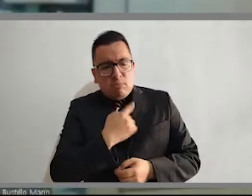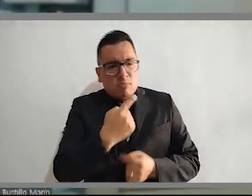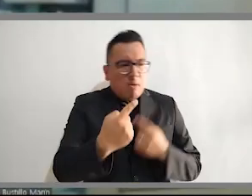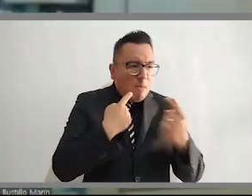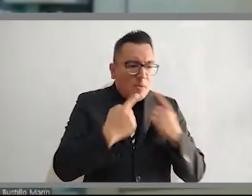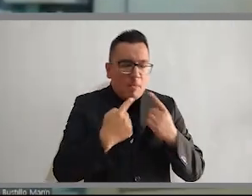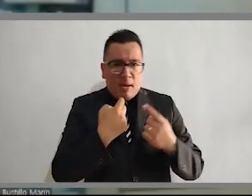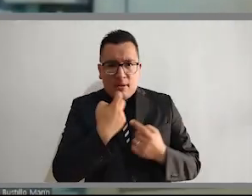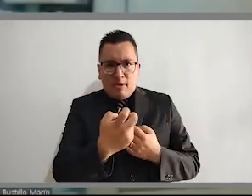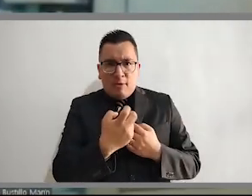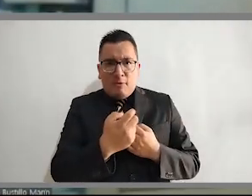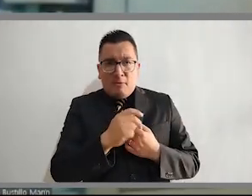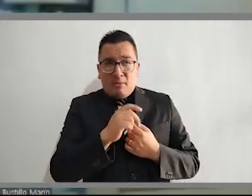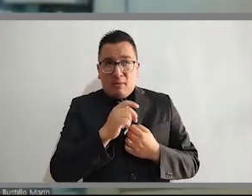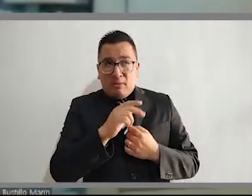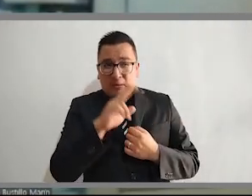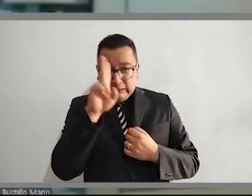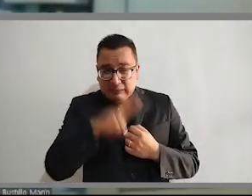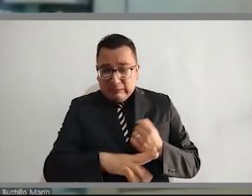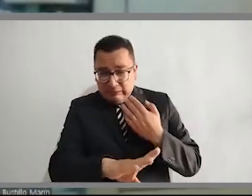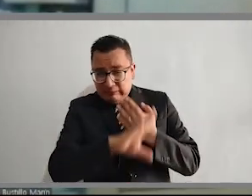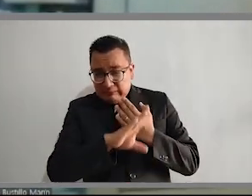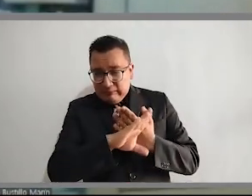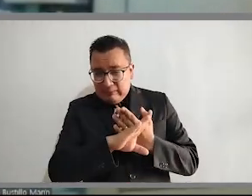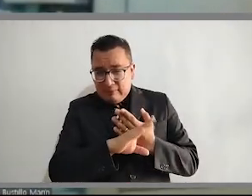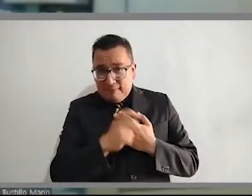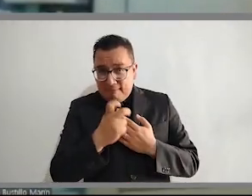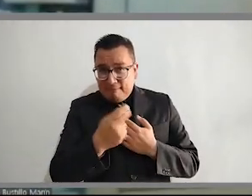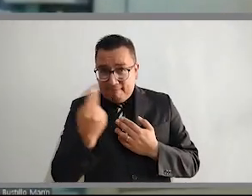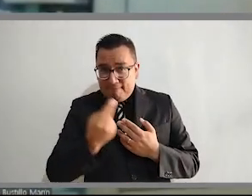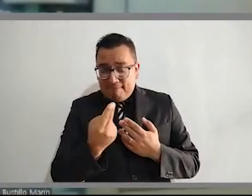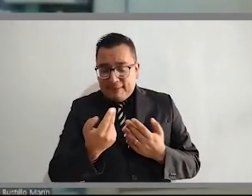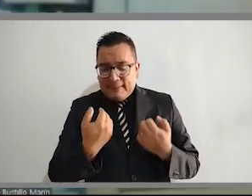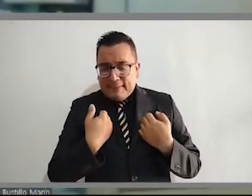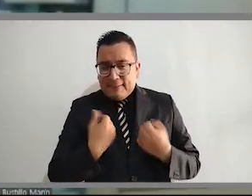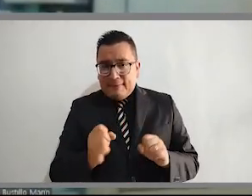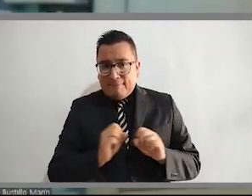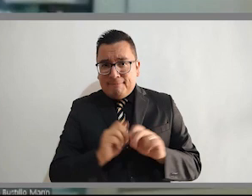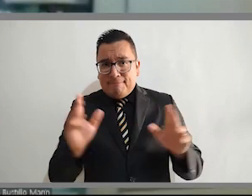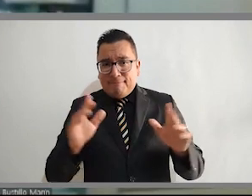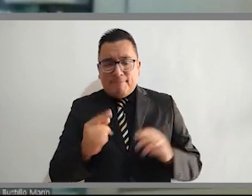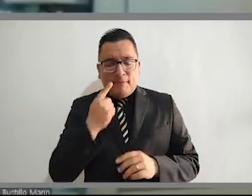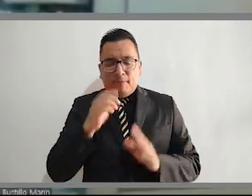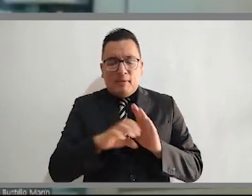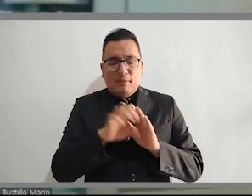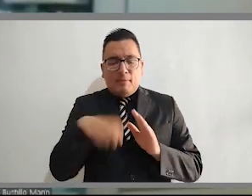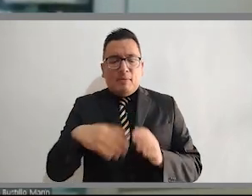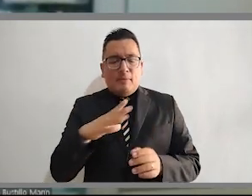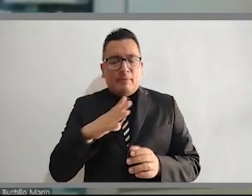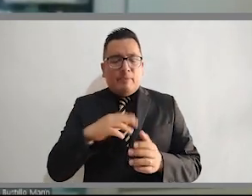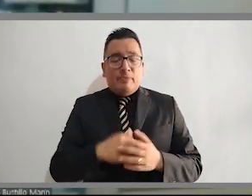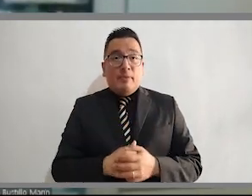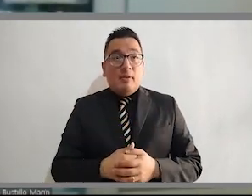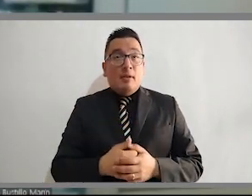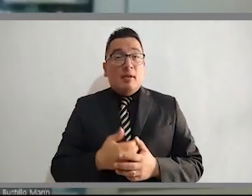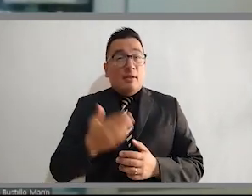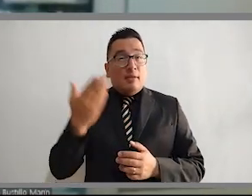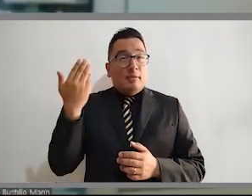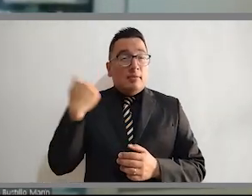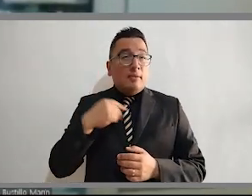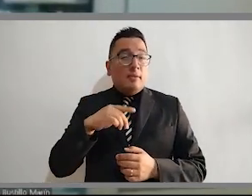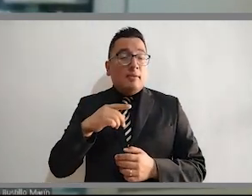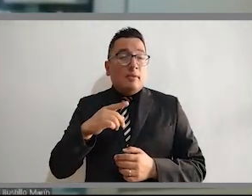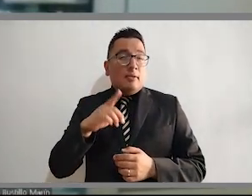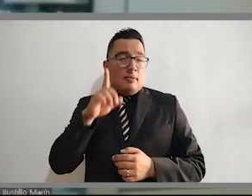la violencia política? Y es súper importante porque hay varias sentencias. La sentencia de Delfina Gómez, cuando